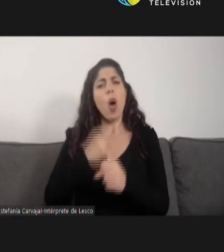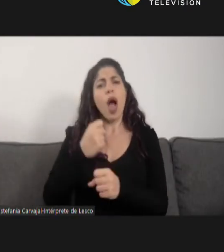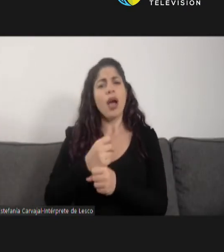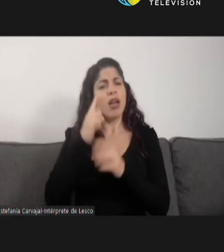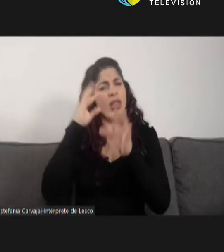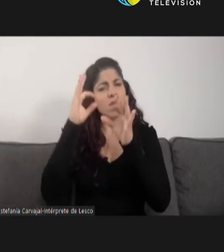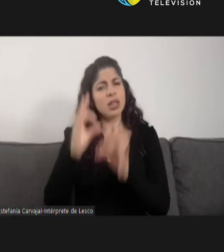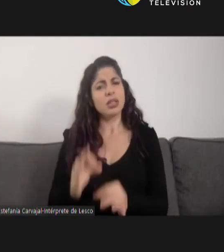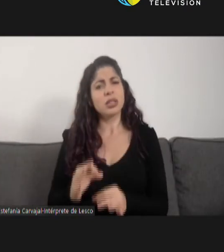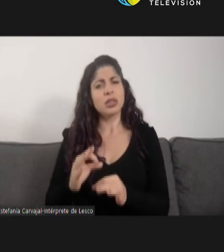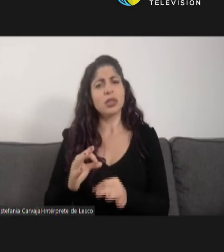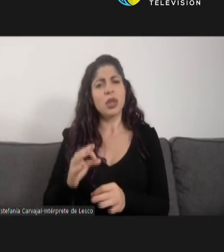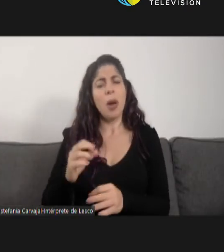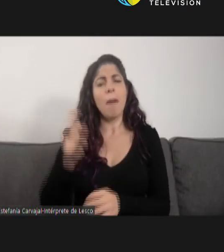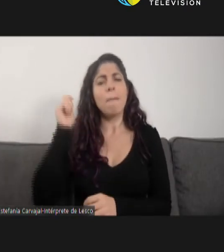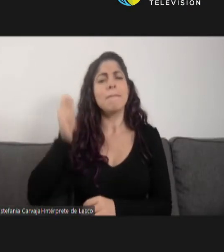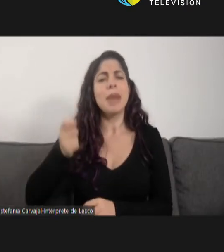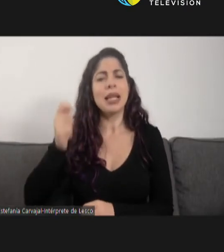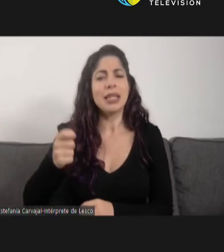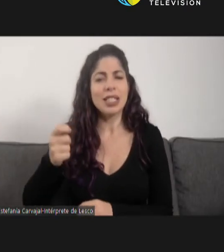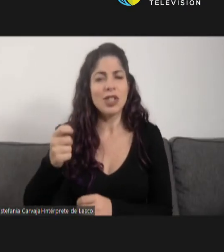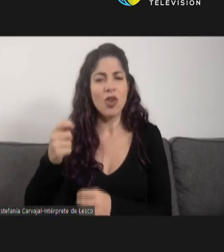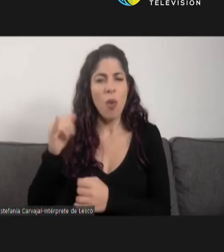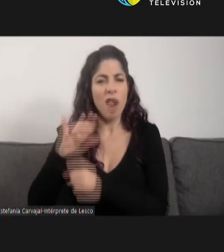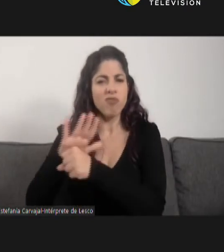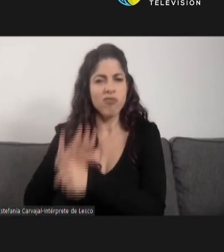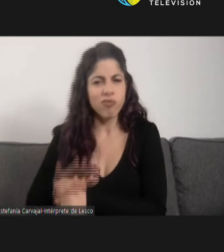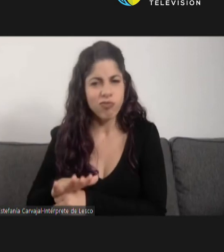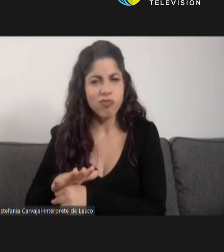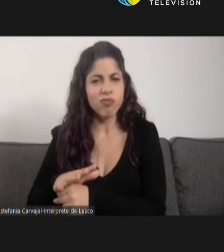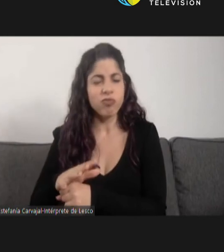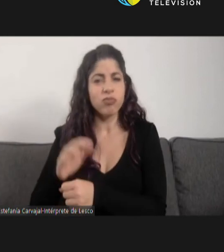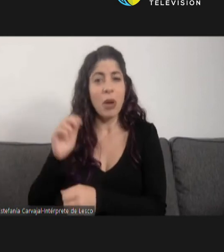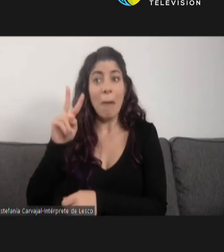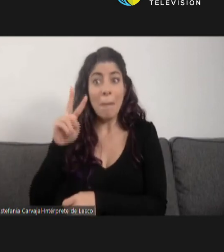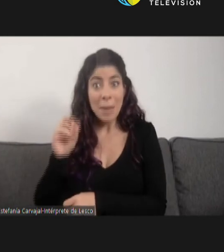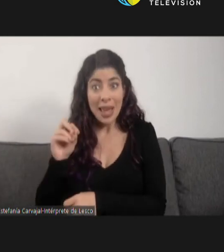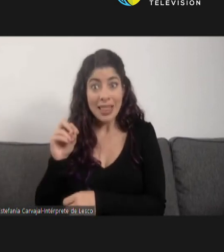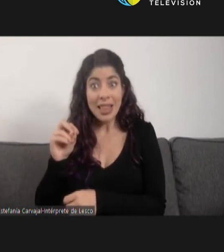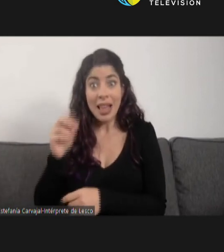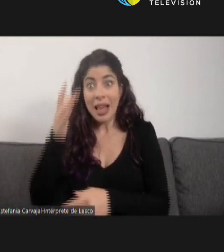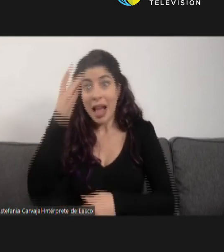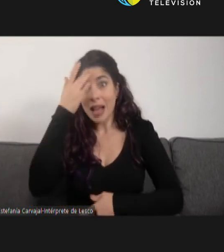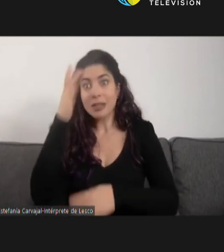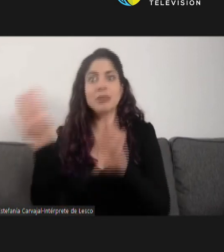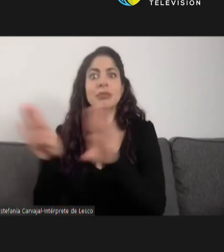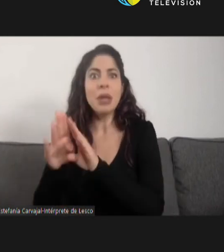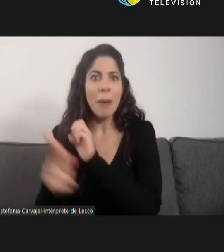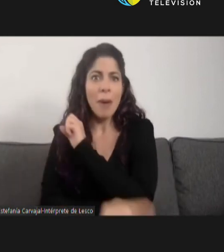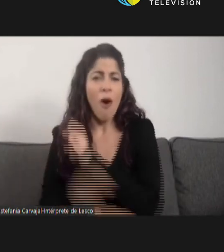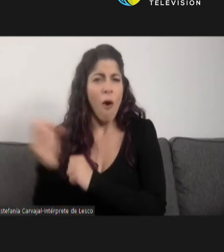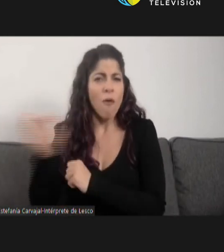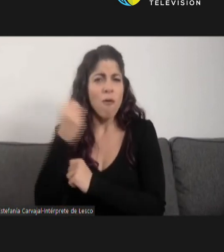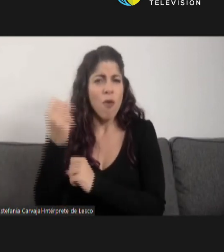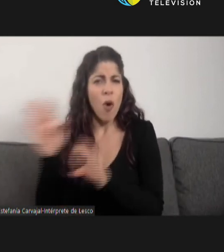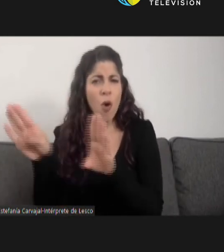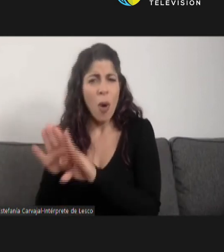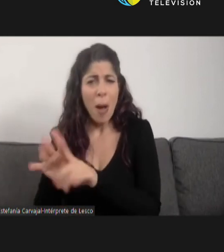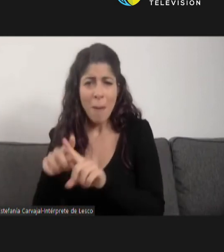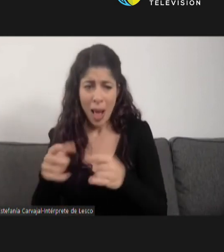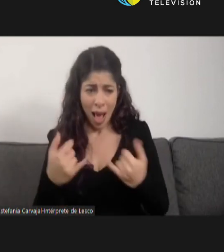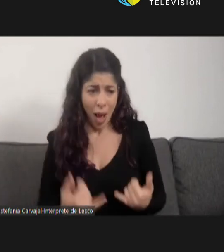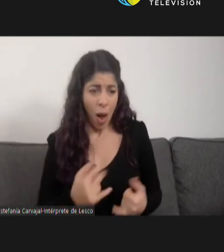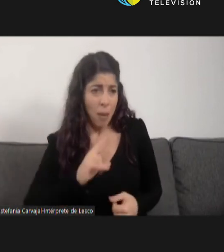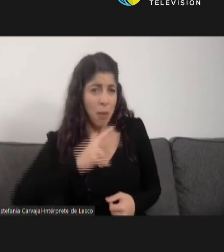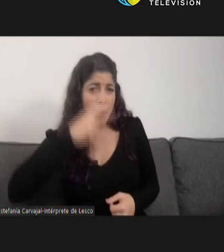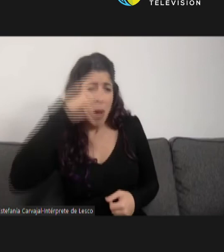aplicar martillo y confinar al país? 20 casos y se cerró el país y las medidas fueron fuertes. Hoy se multiplica a